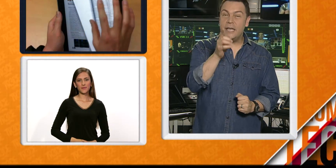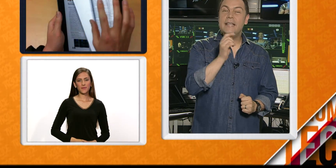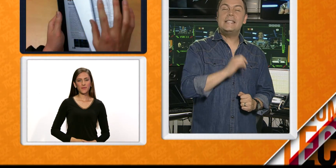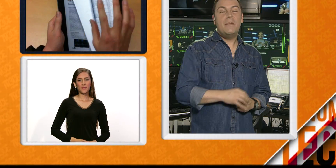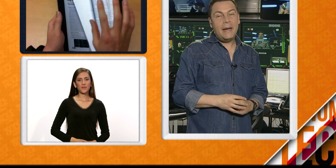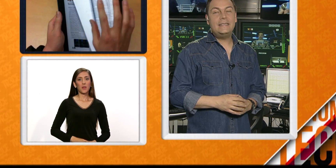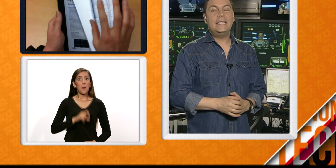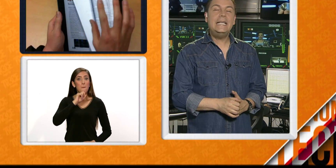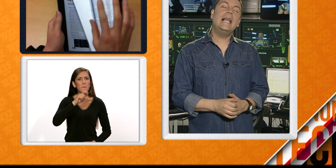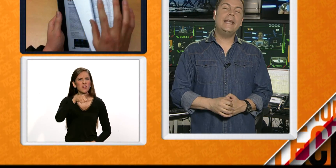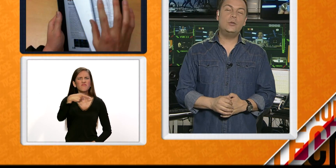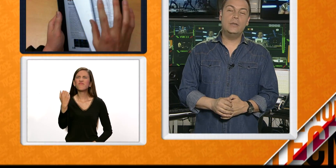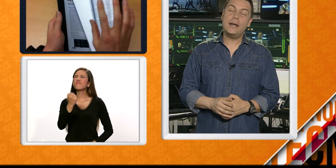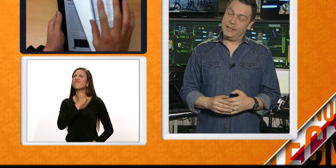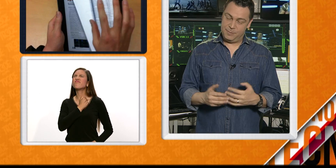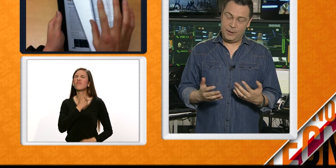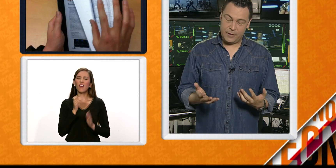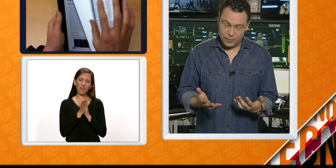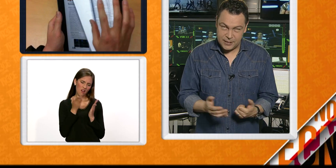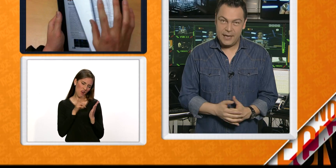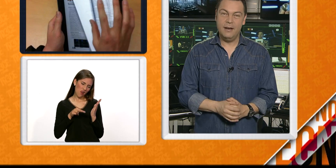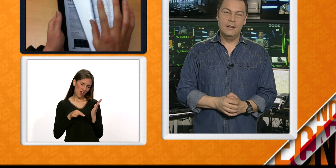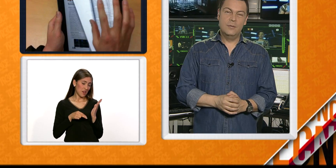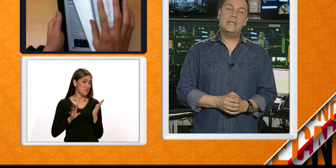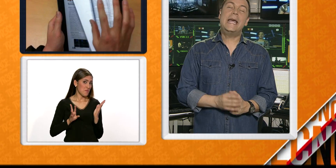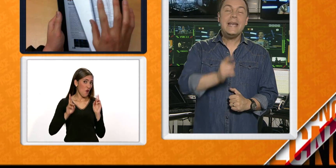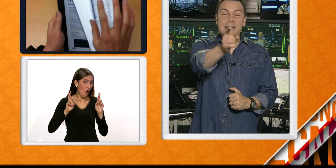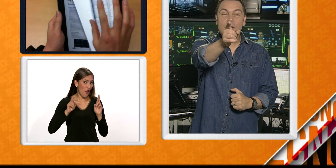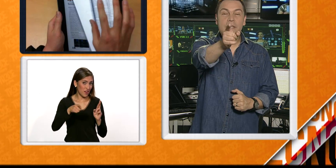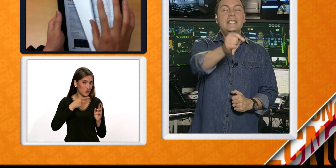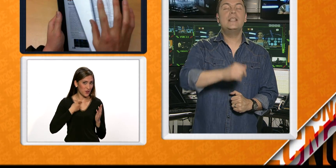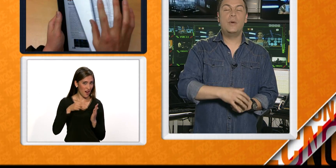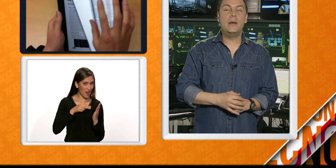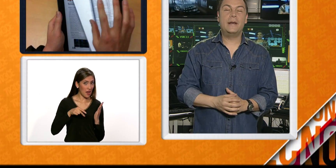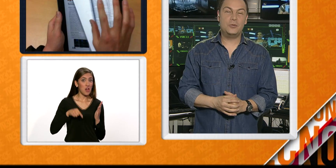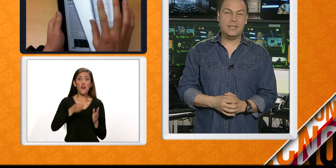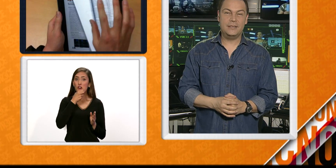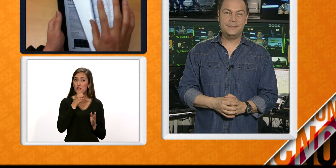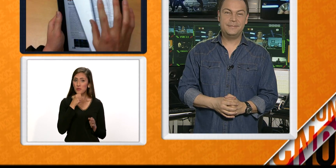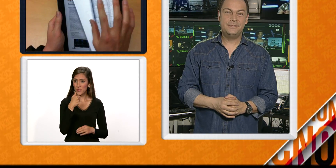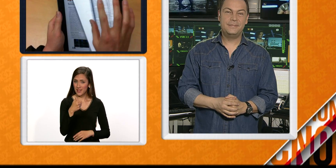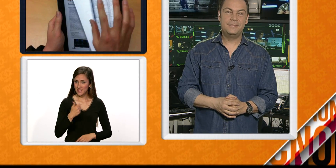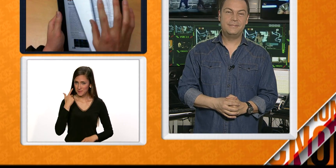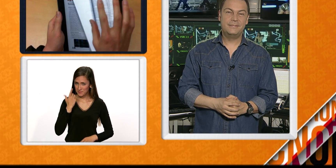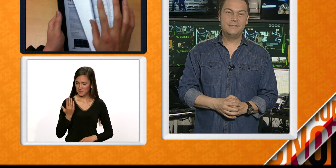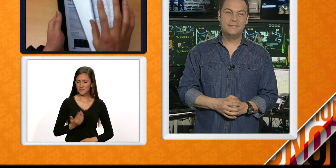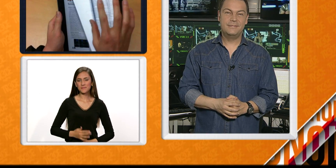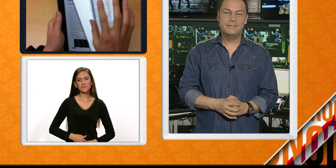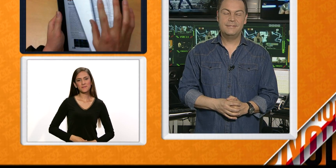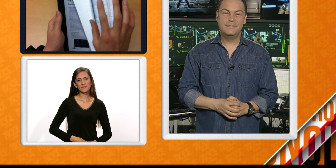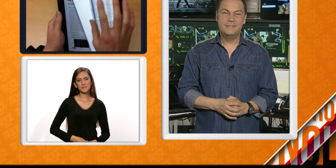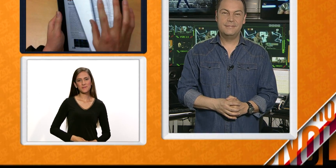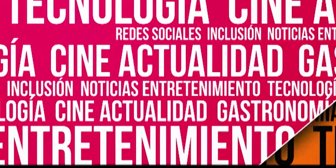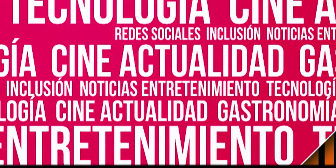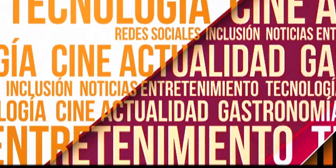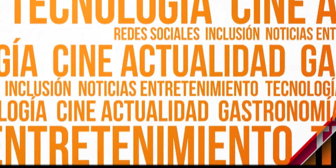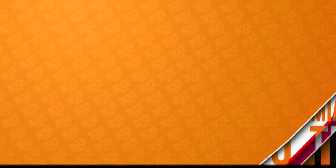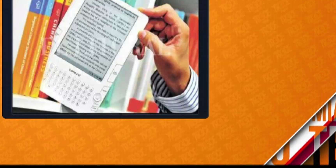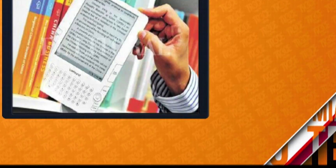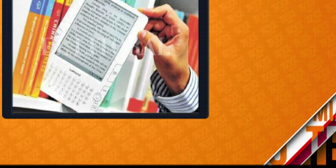Si usted es amante de la lectura, que espero que lo sea, pues esta noticia es buena para usted.